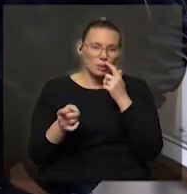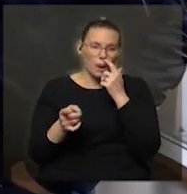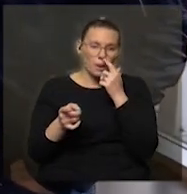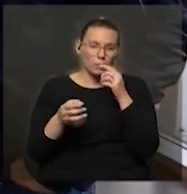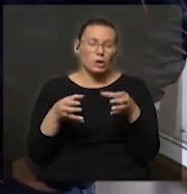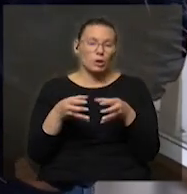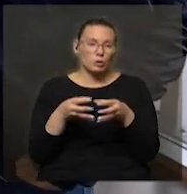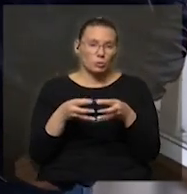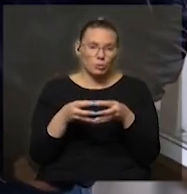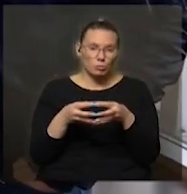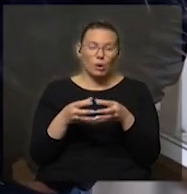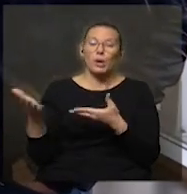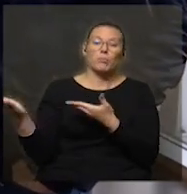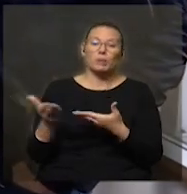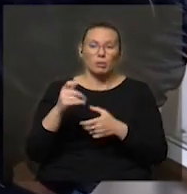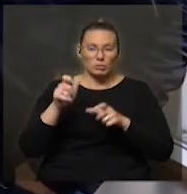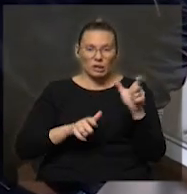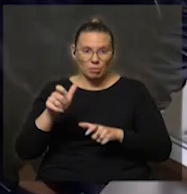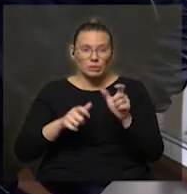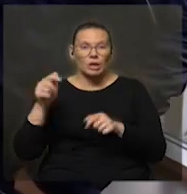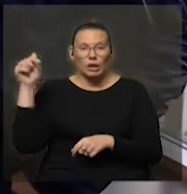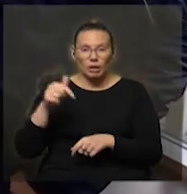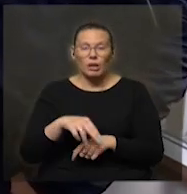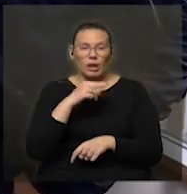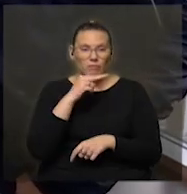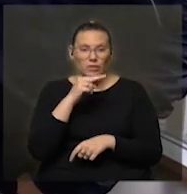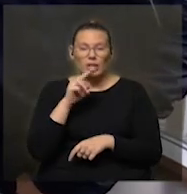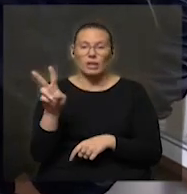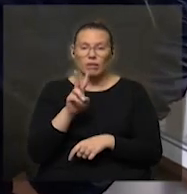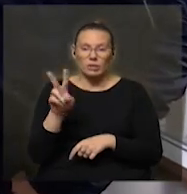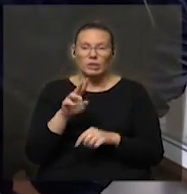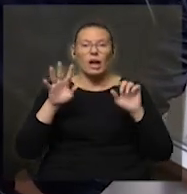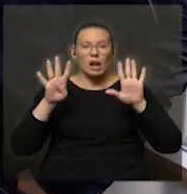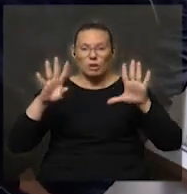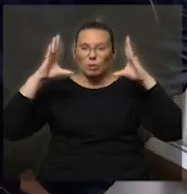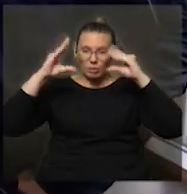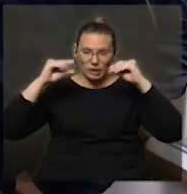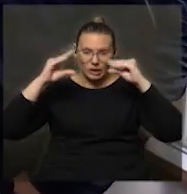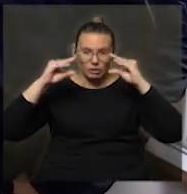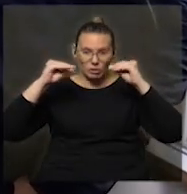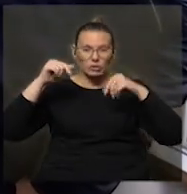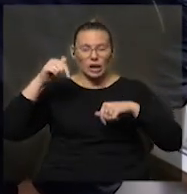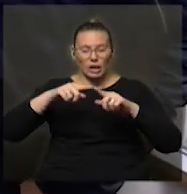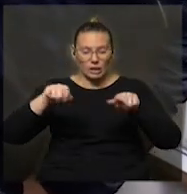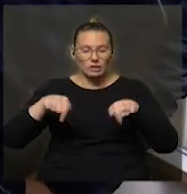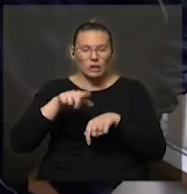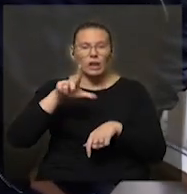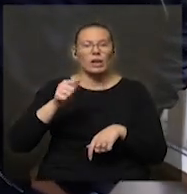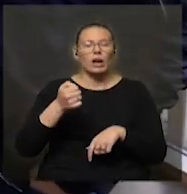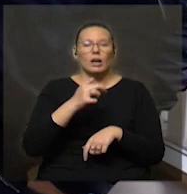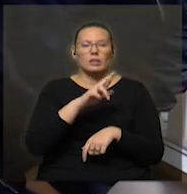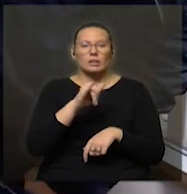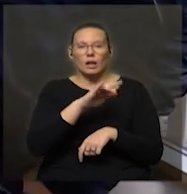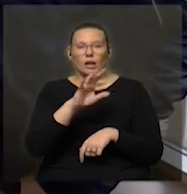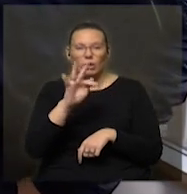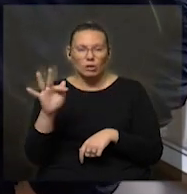banda. Invitamos a la gente a que venga el viernes 22 a las 21 horas, como dijeron, aquí a Sala Lazaroff en